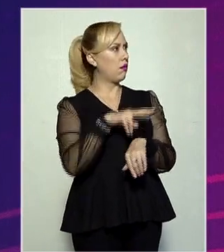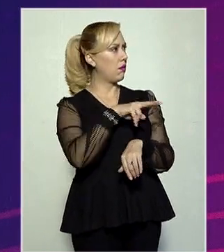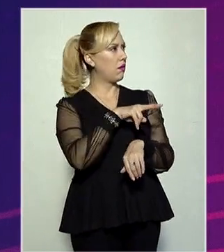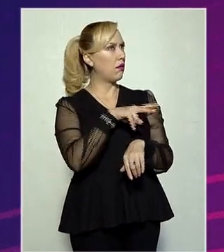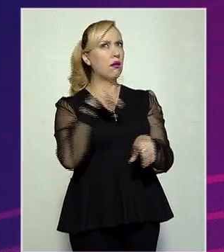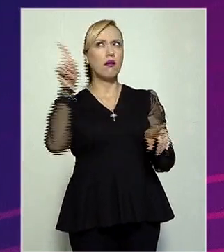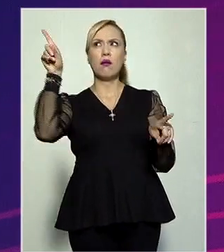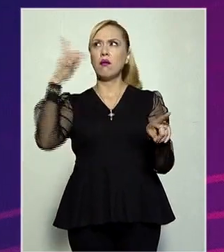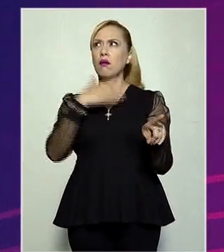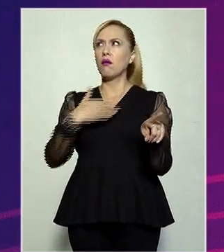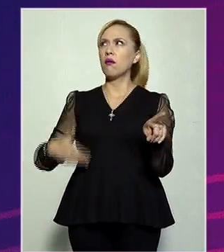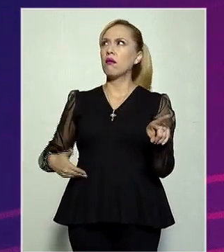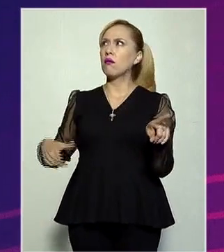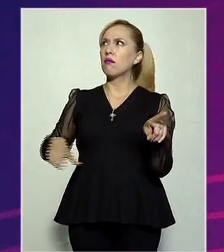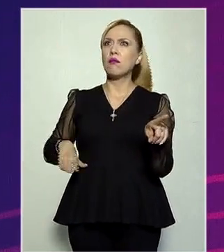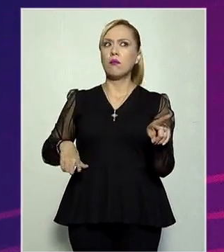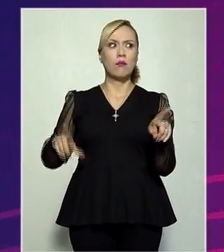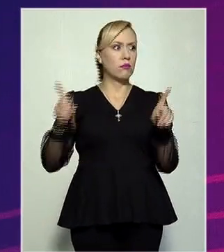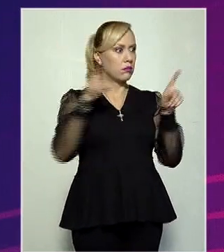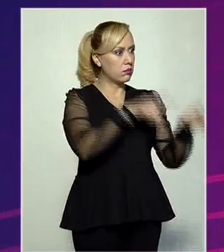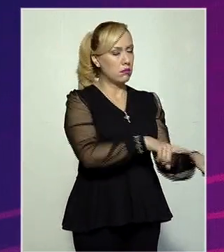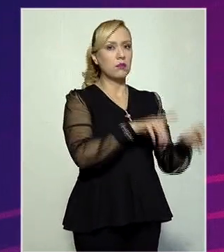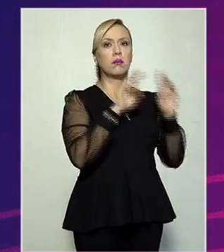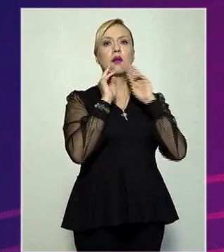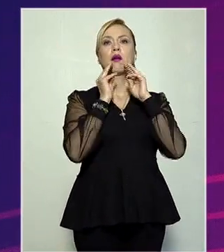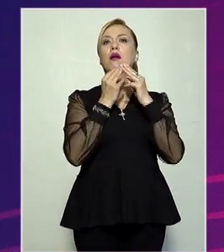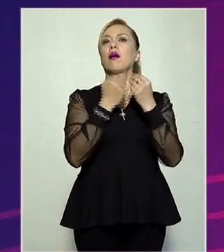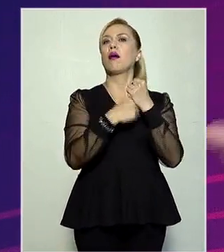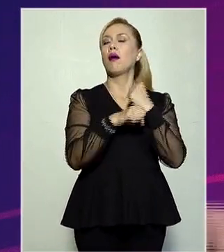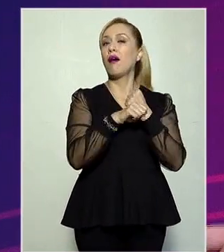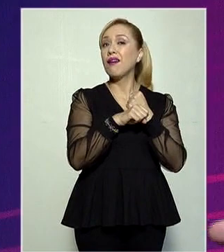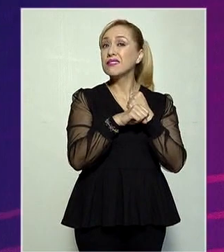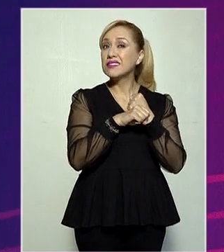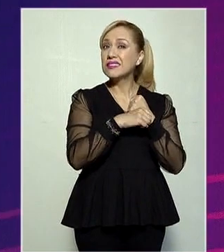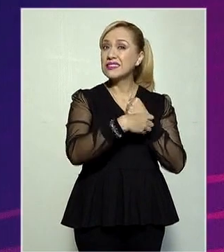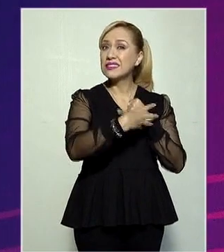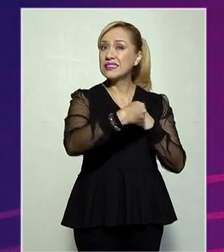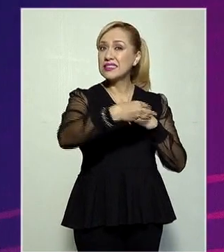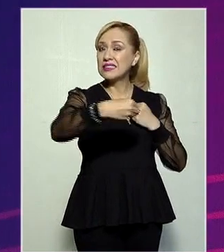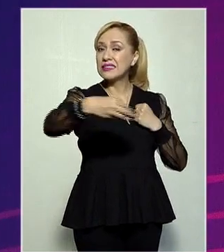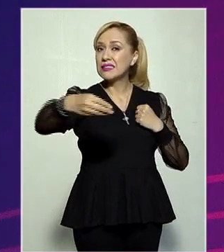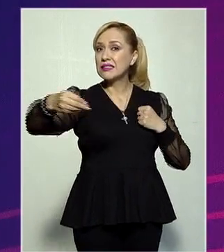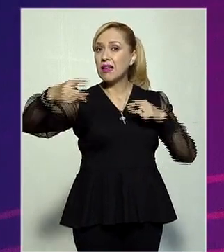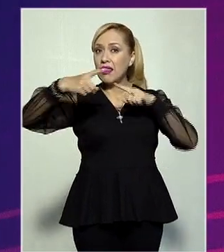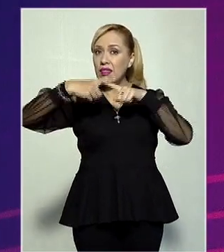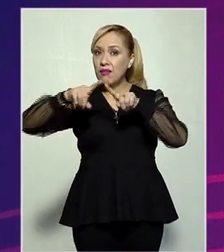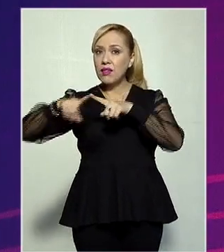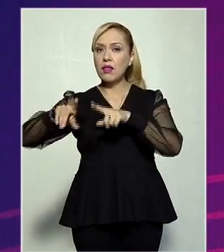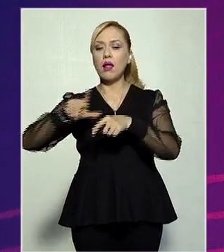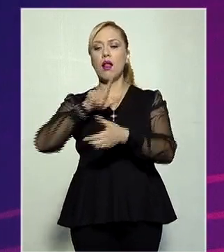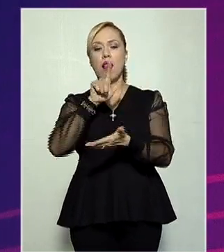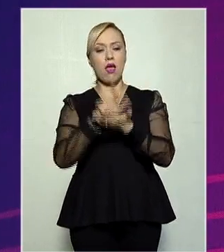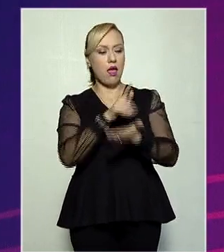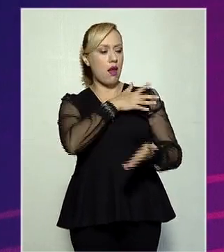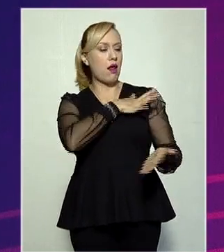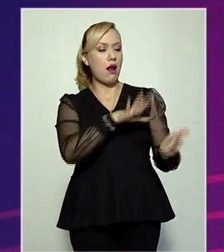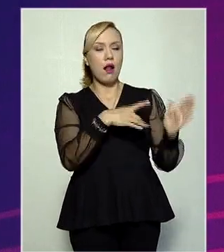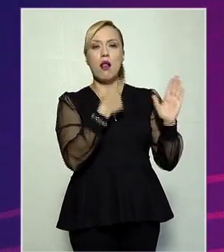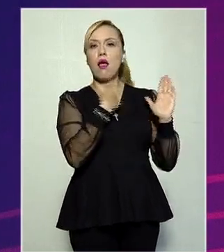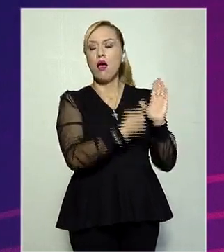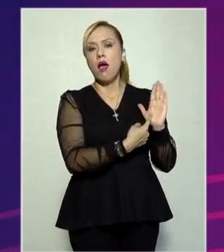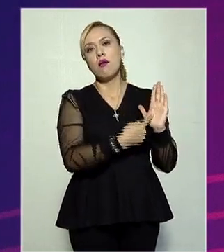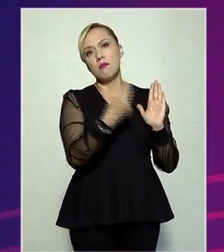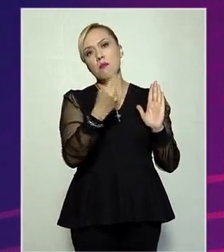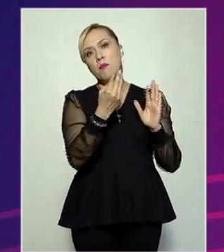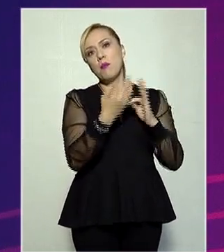necesariamente son estatales, y de ahí que resulta relevante poder, tanto la caracterización que hay en la ley general, pero también contar con este documento